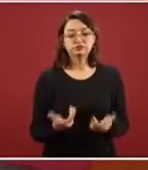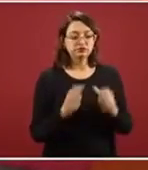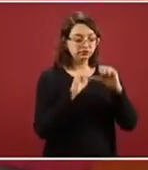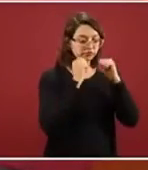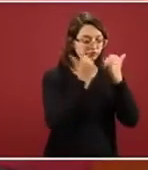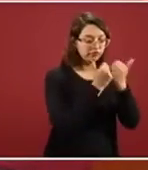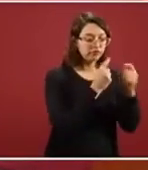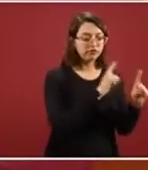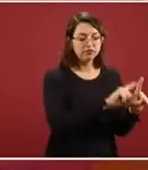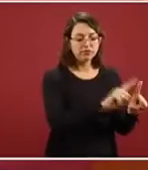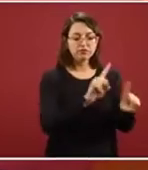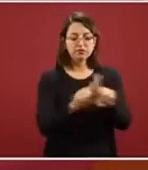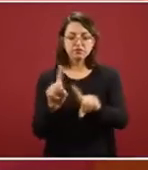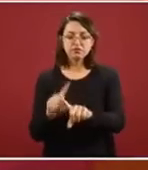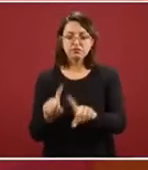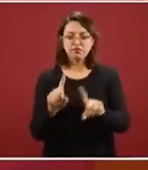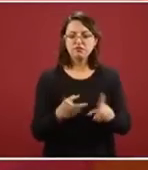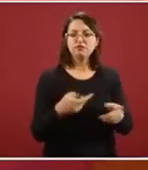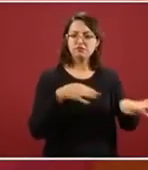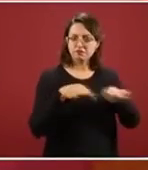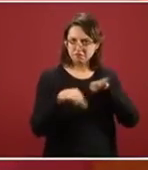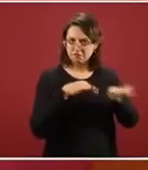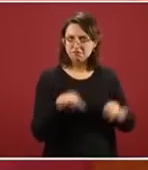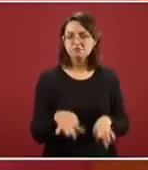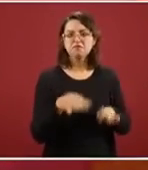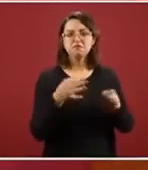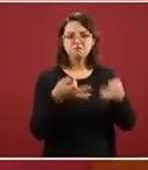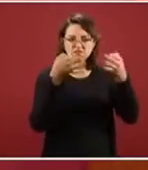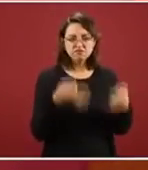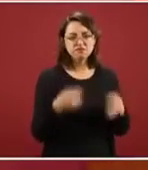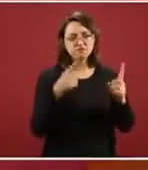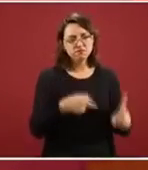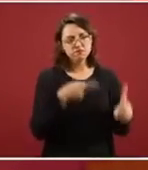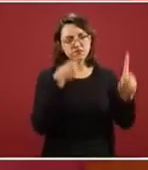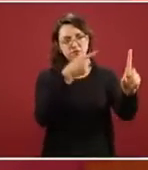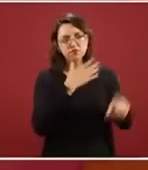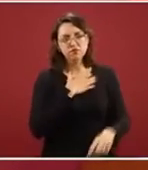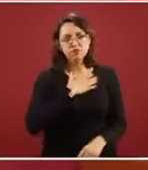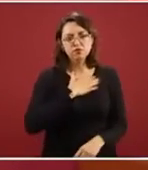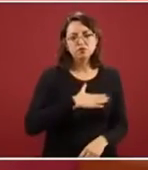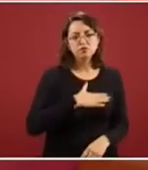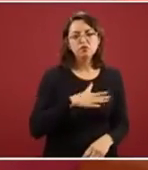actúan buscando justicia, ¿sí? Porque